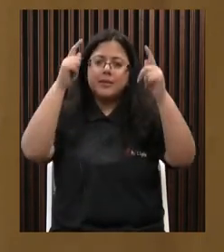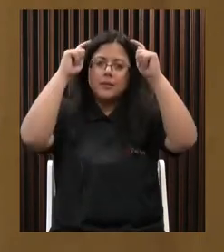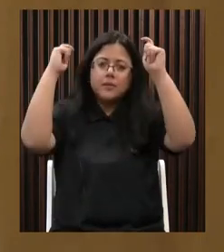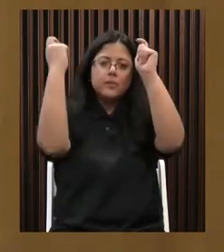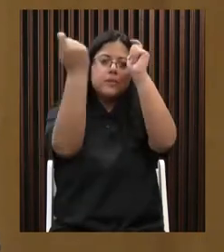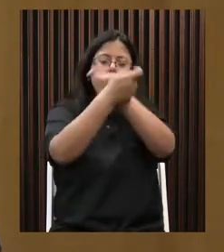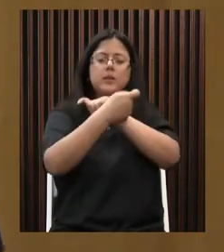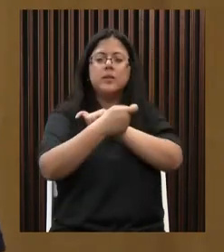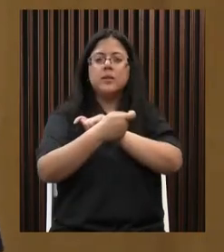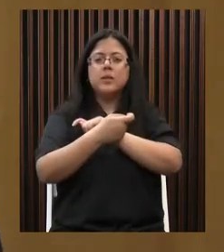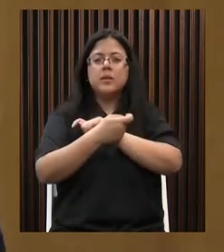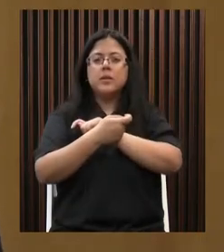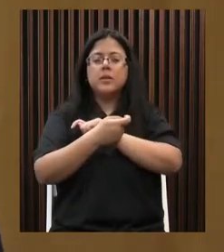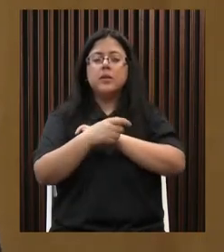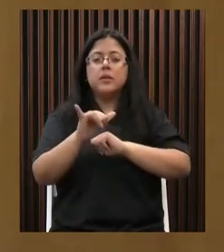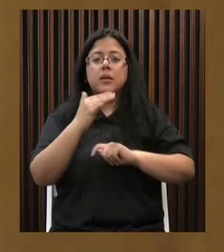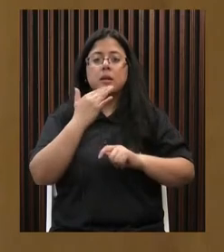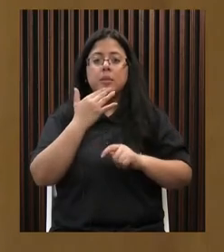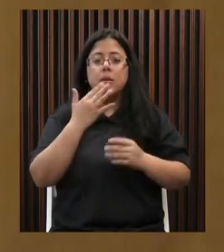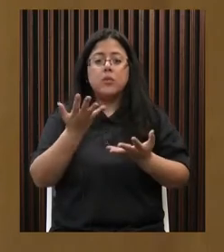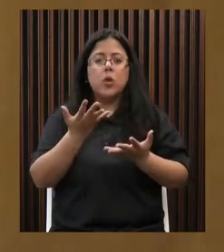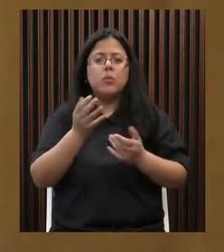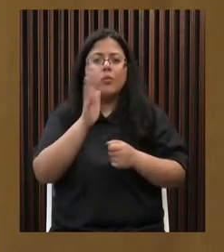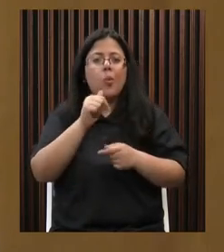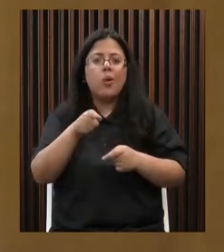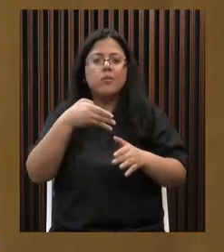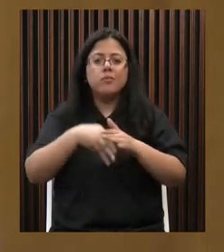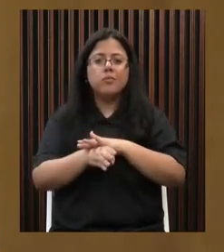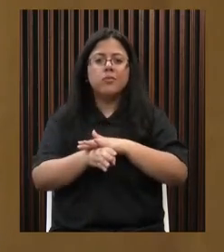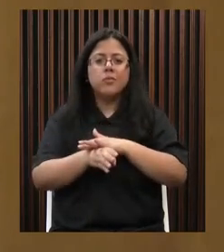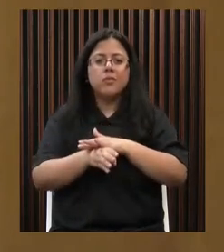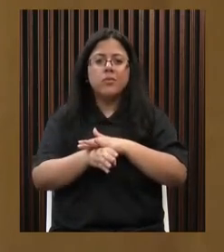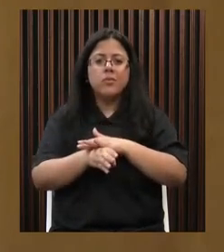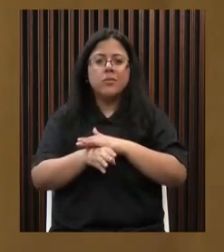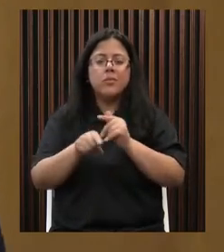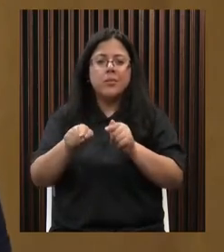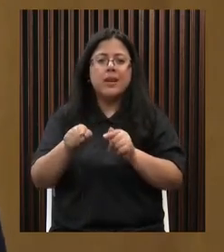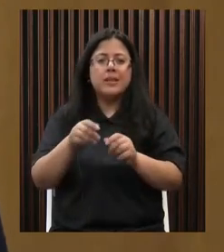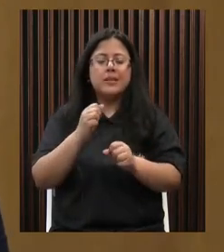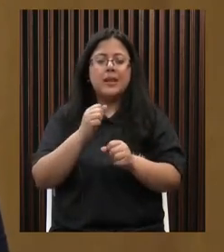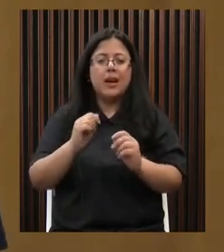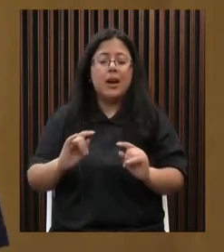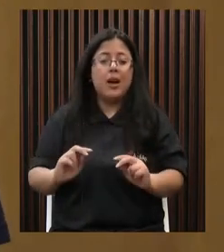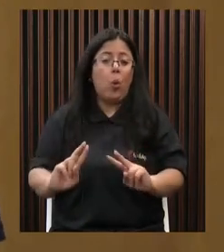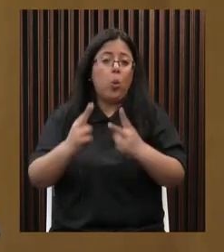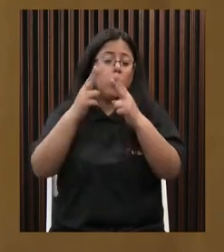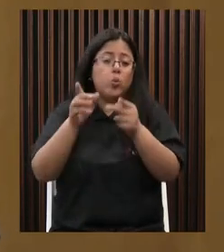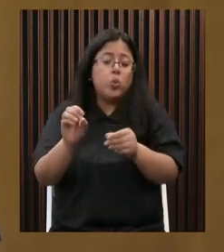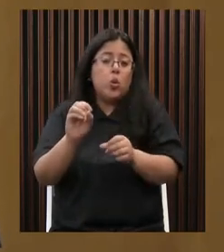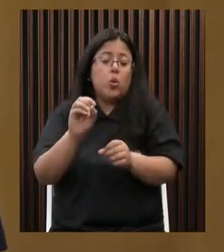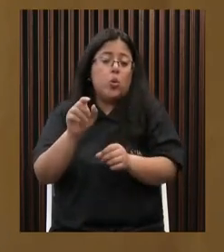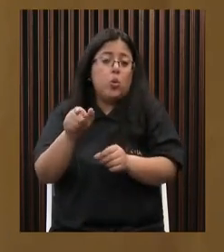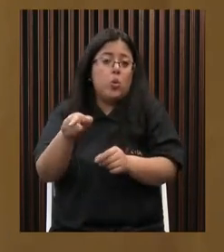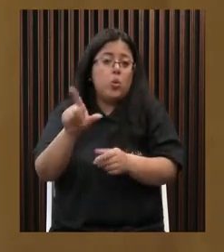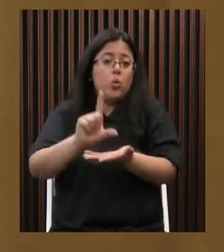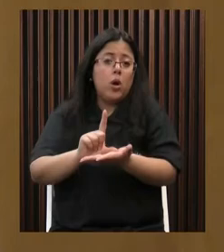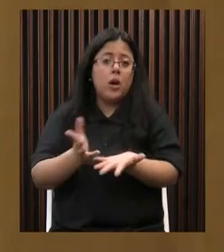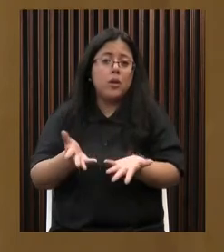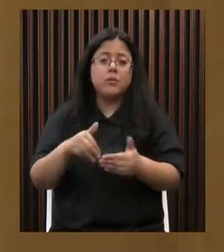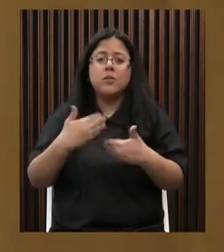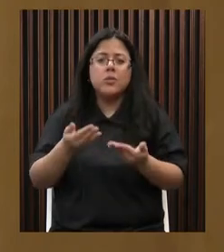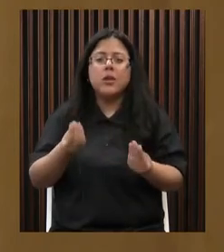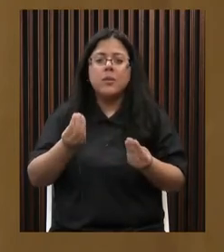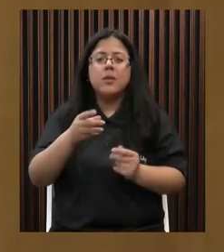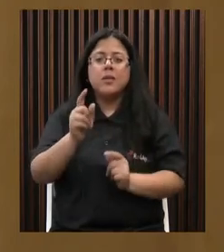cómo no existía accesibilidad para esta obra. Entonces, a veces, ¿qué pasa? Las personas